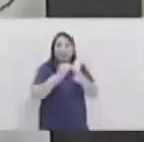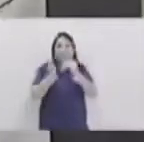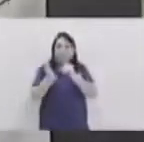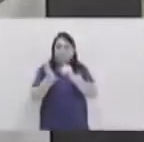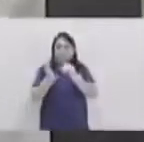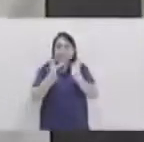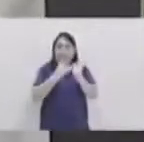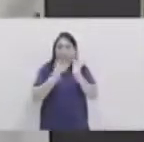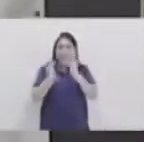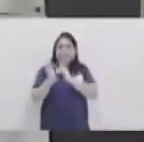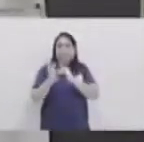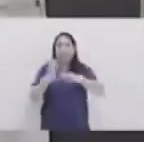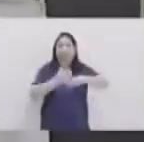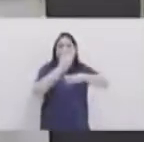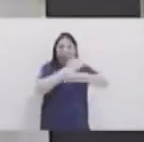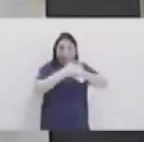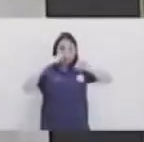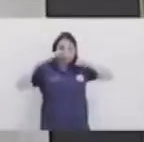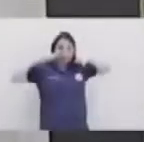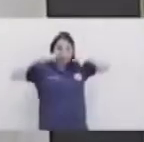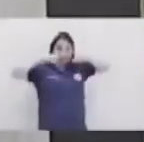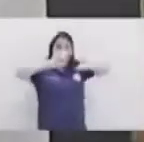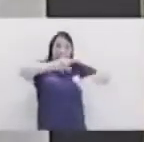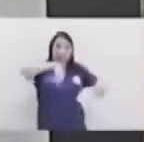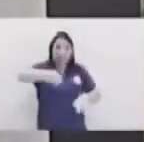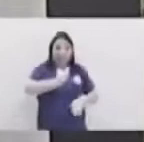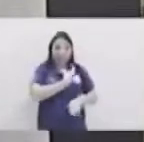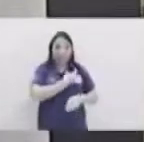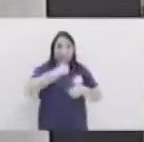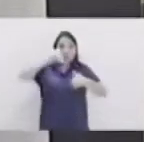españoles invadieran América, existía una